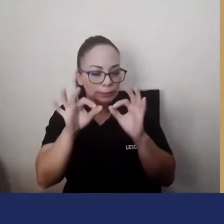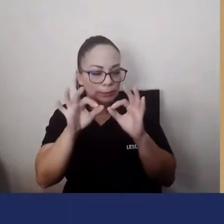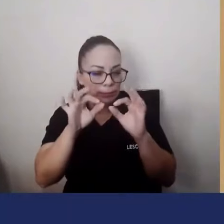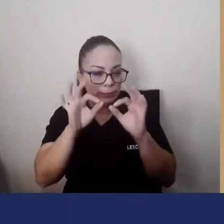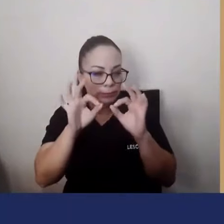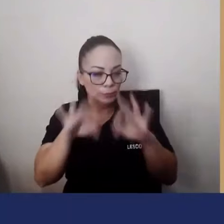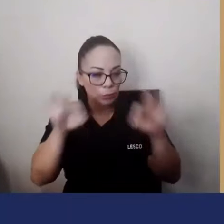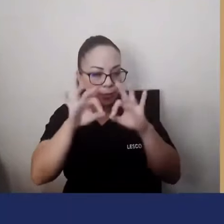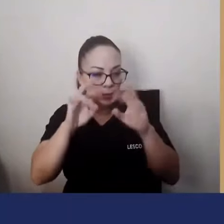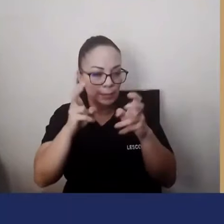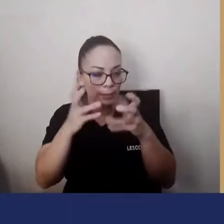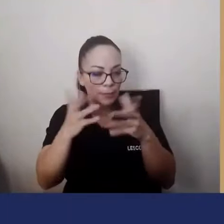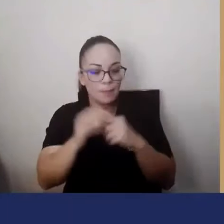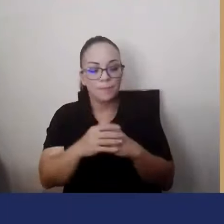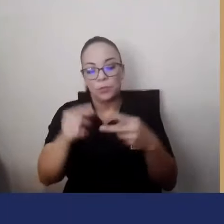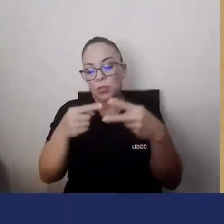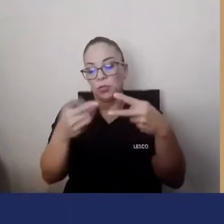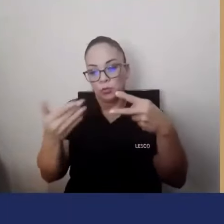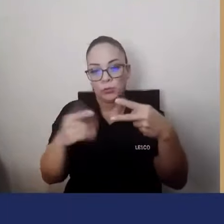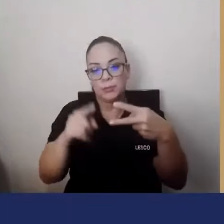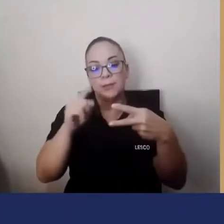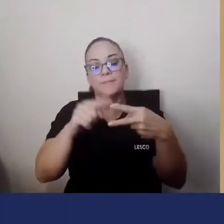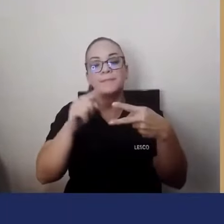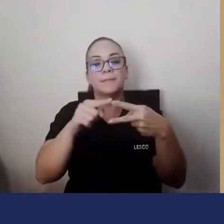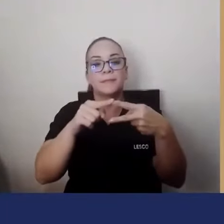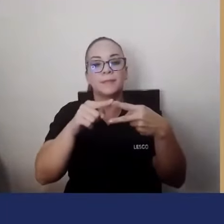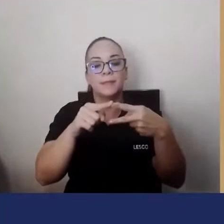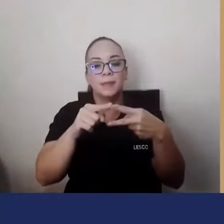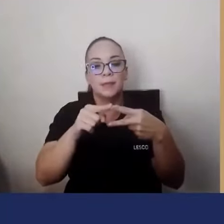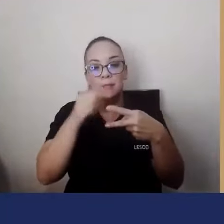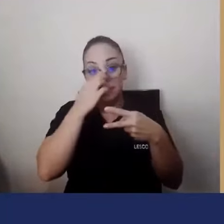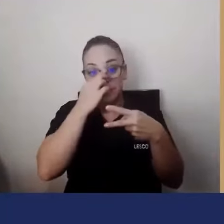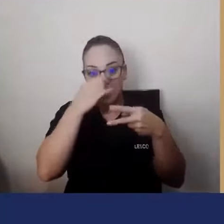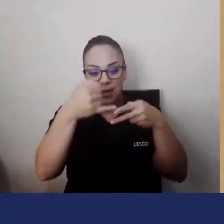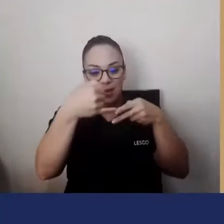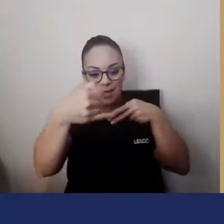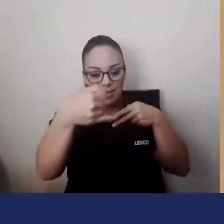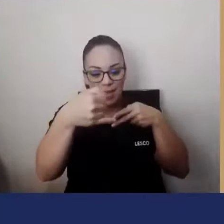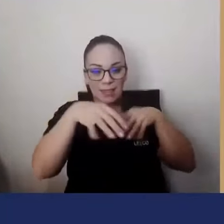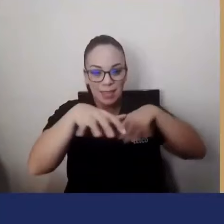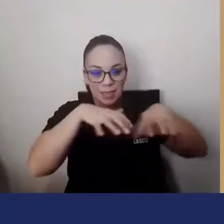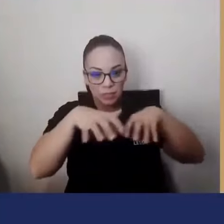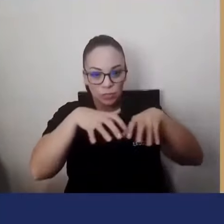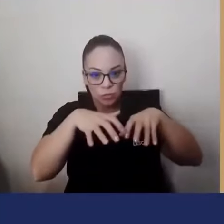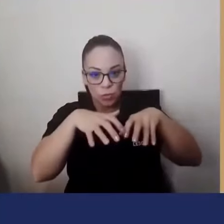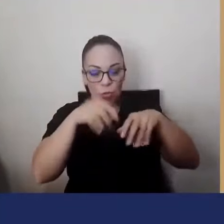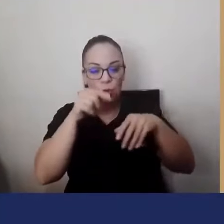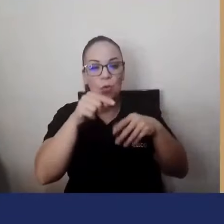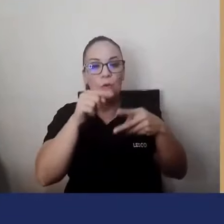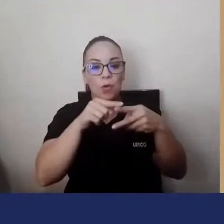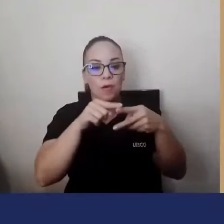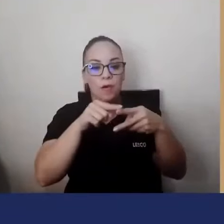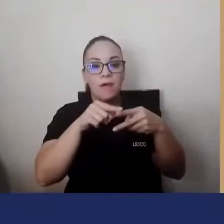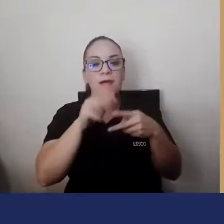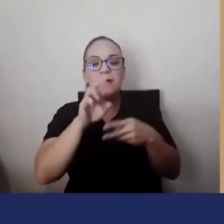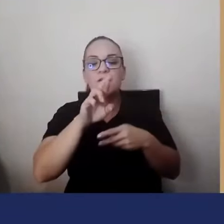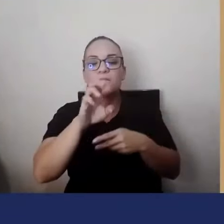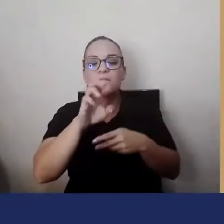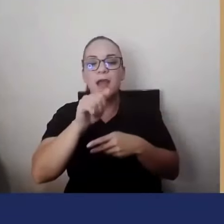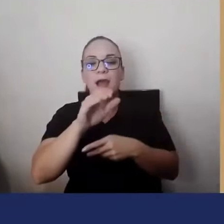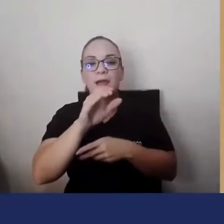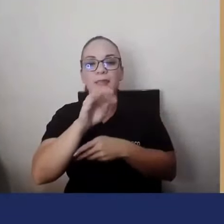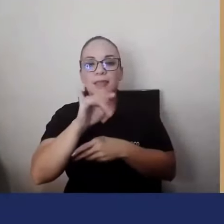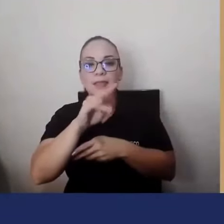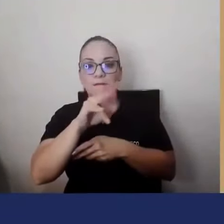dos líneas de acción, una línea reactiva y una línea preventiva. Una línea reactiva que hemos venido desarrollando de